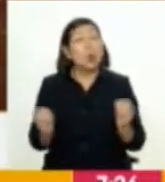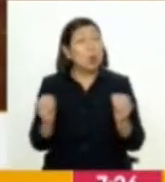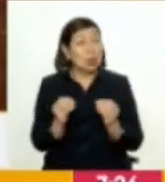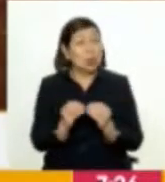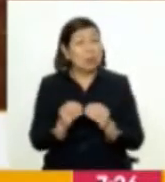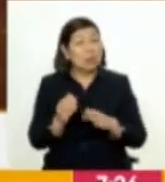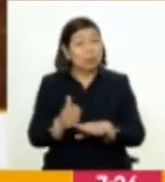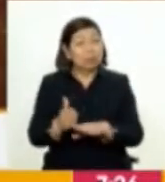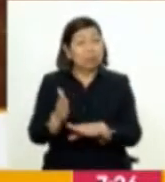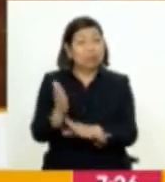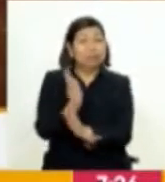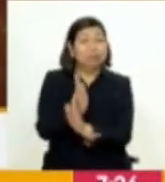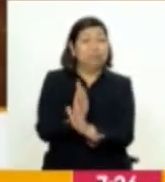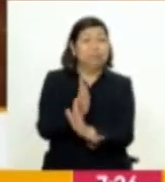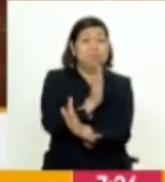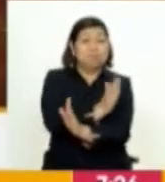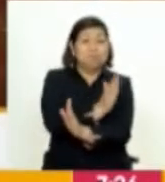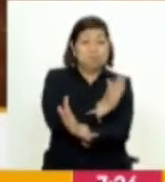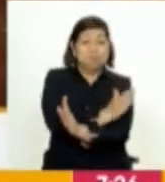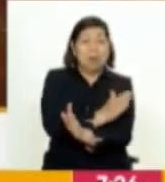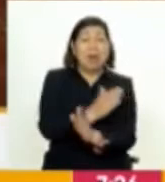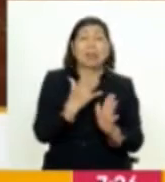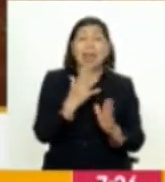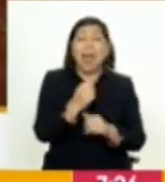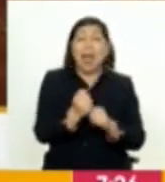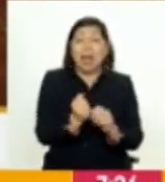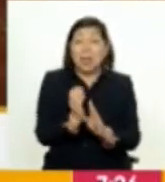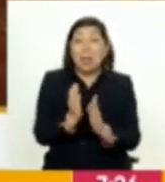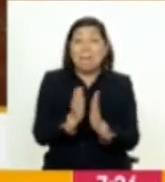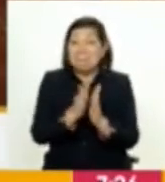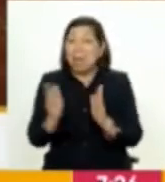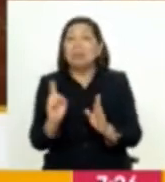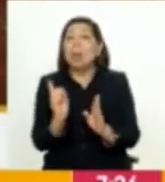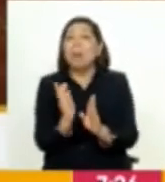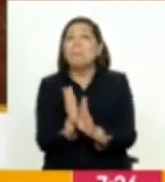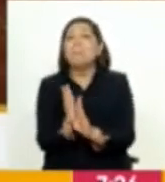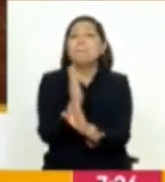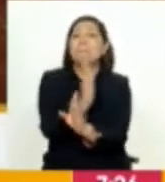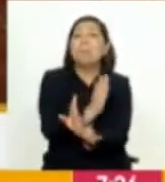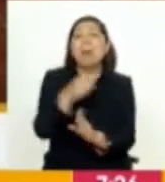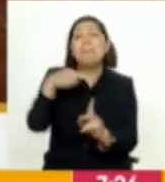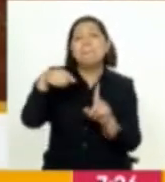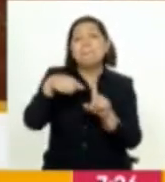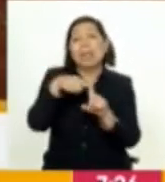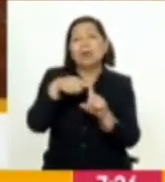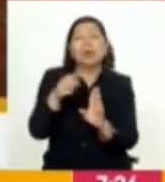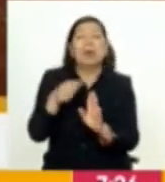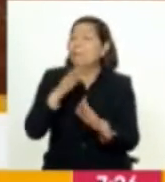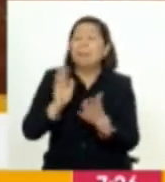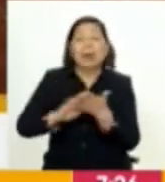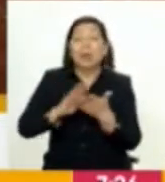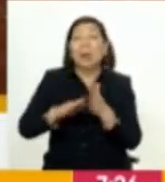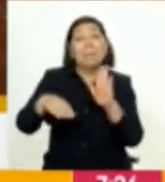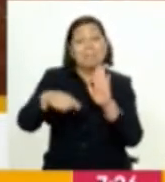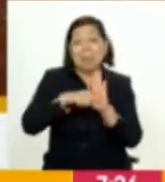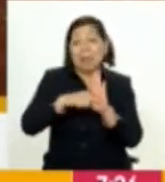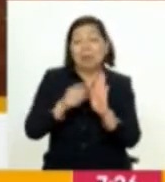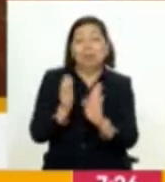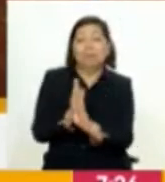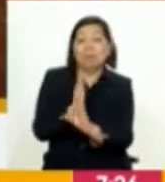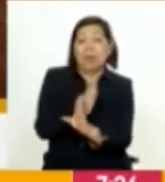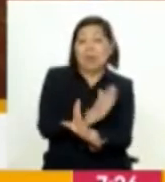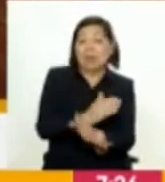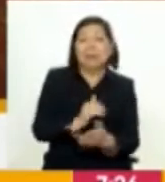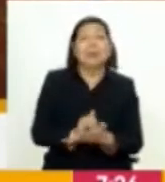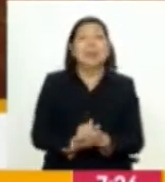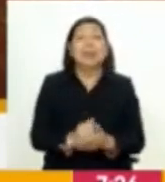Hemos retrocedido más de 10 años. Y hemos tenido, creo que, yo espero que esto sea cíclico